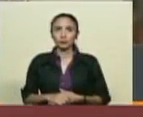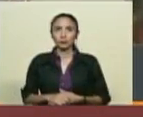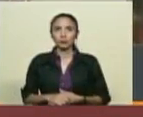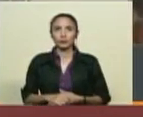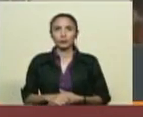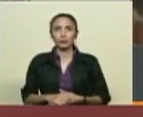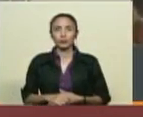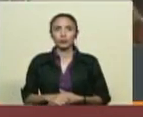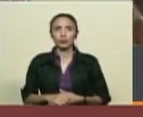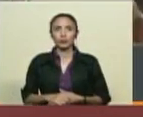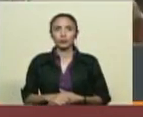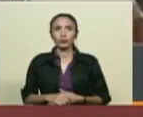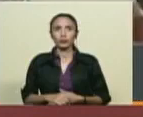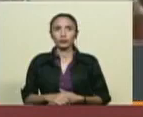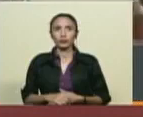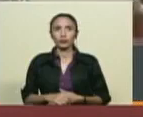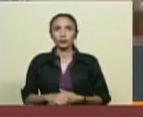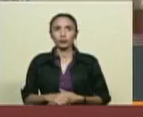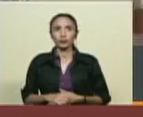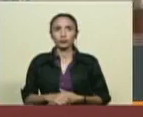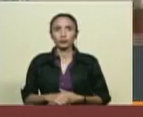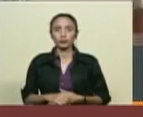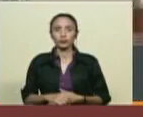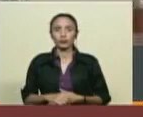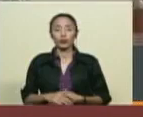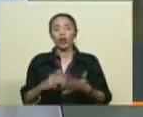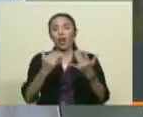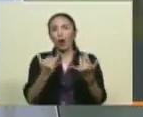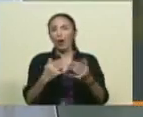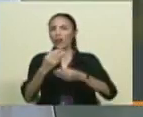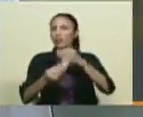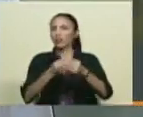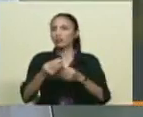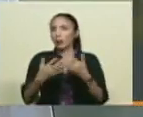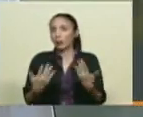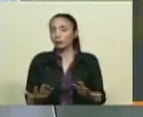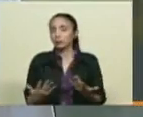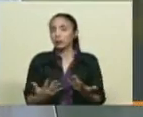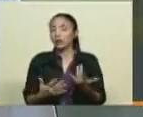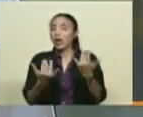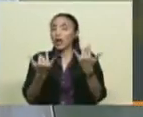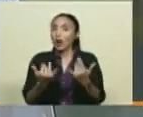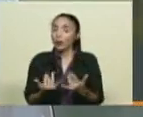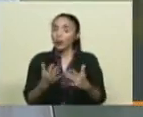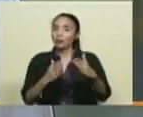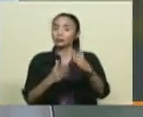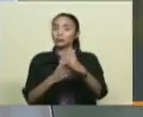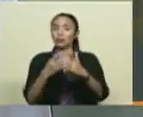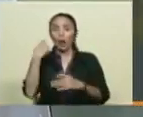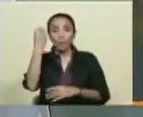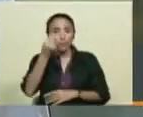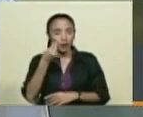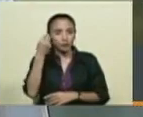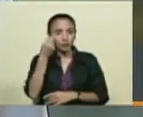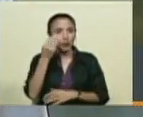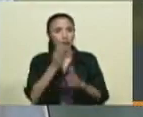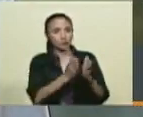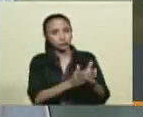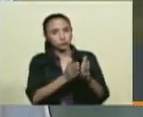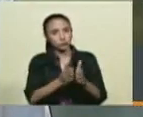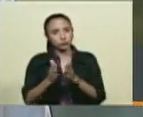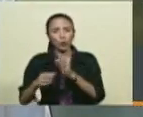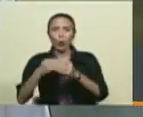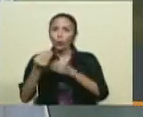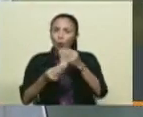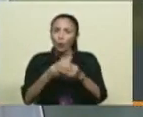at how we reach those decisions. Ahora bien, tenemos que hacer un alto y analizar cómo fue que este logro